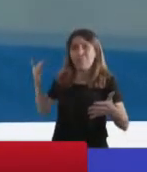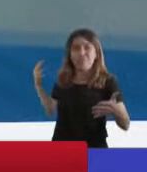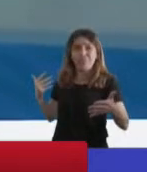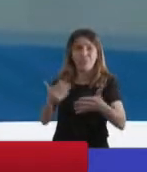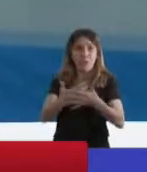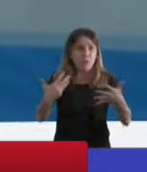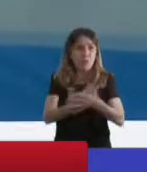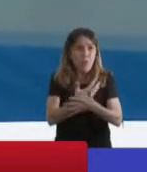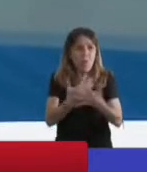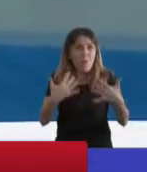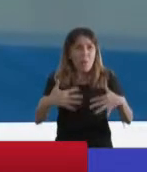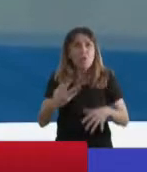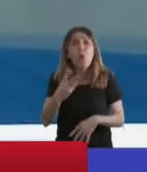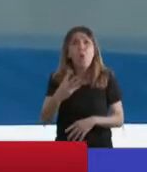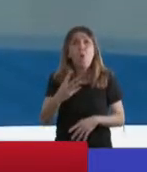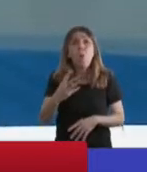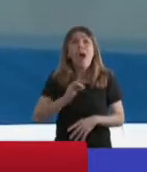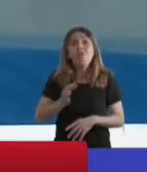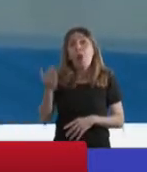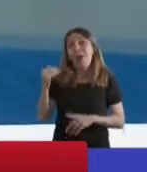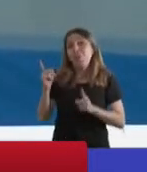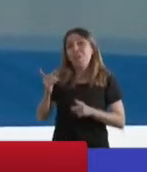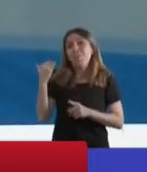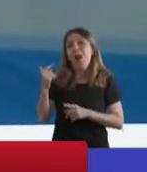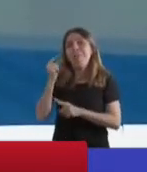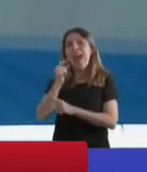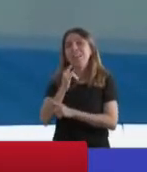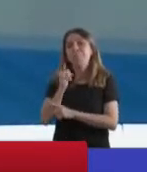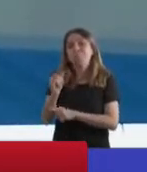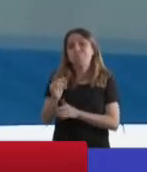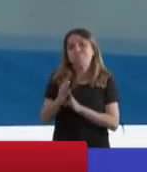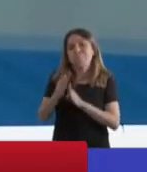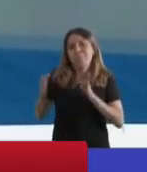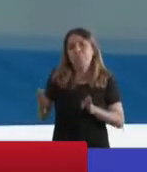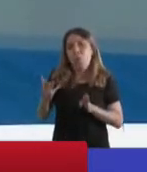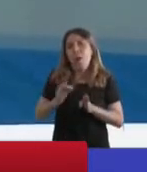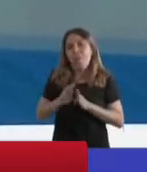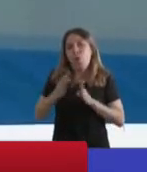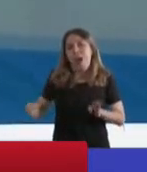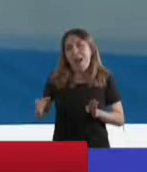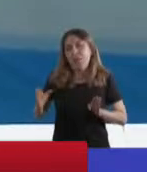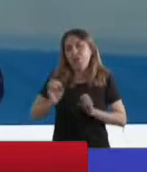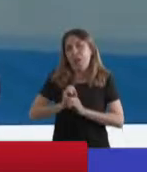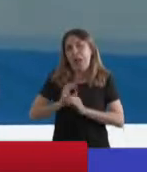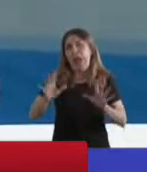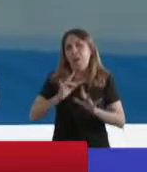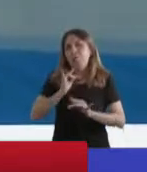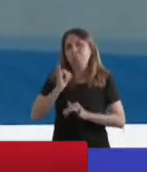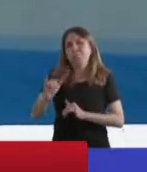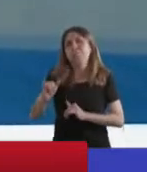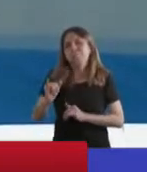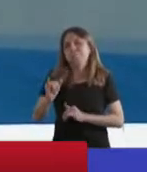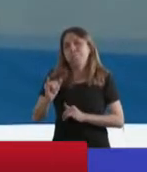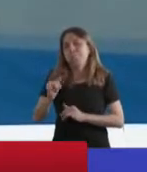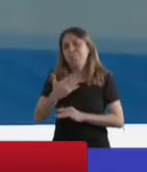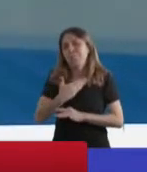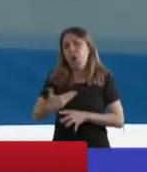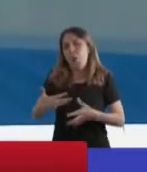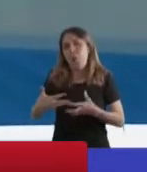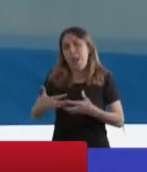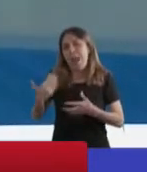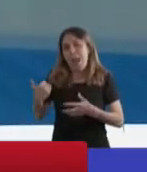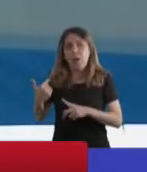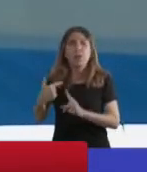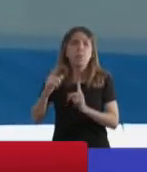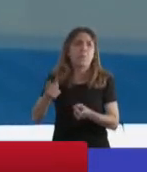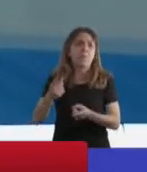en su gira por Bali, ¿no? Claro. Correcto, correcto. También un vaído, ¿recordás? Uh-huh. Sí, sí. El golpe estaba en una entrevista